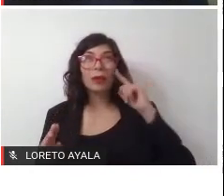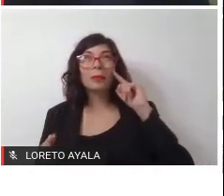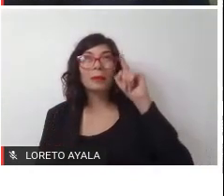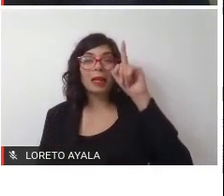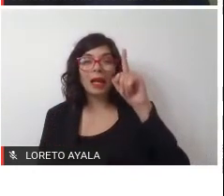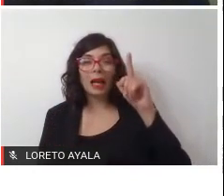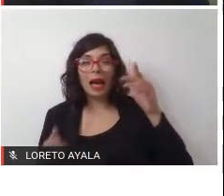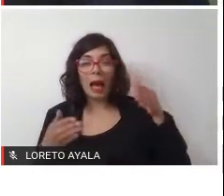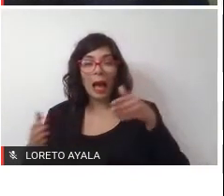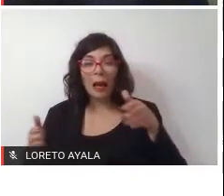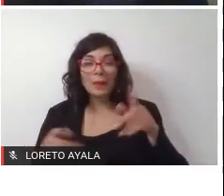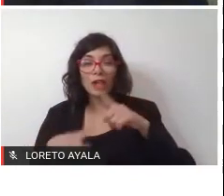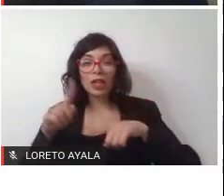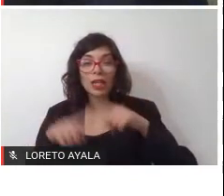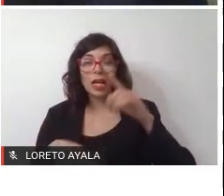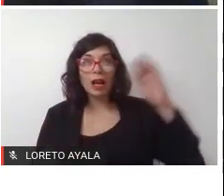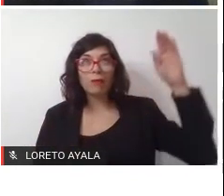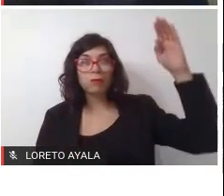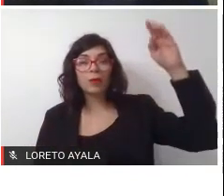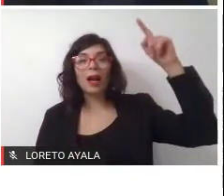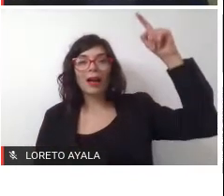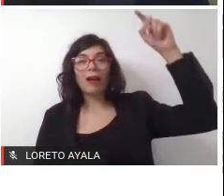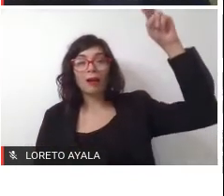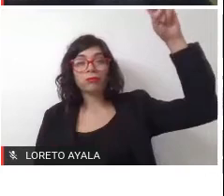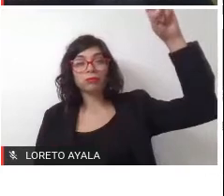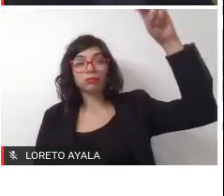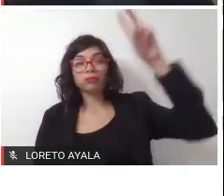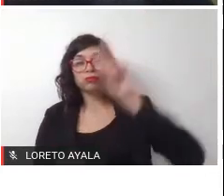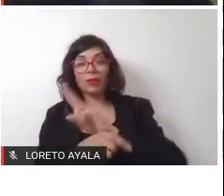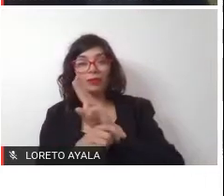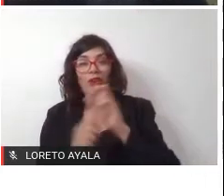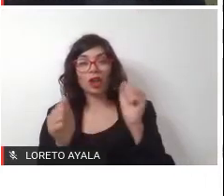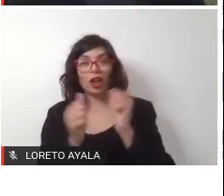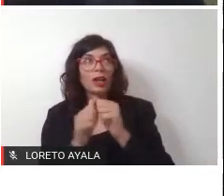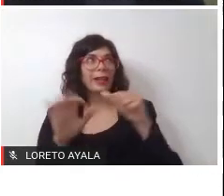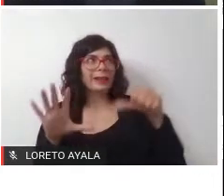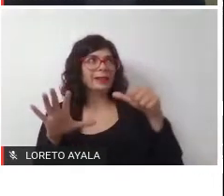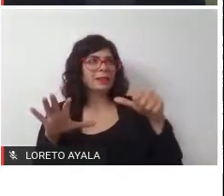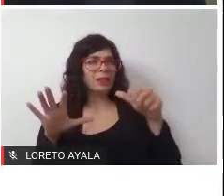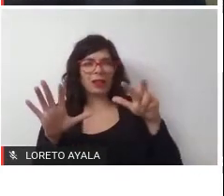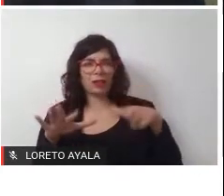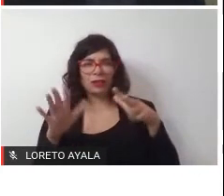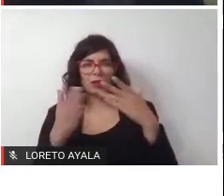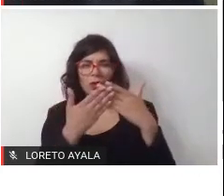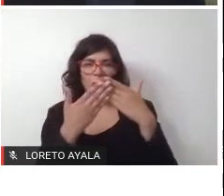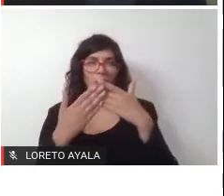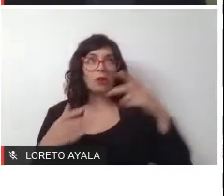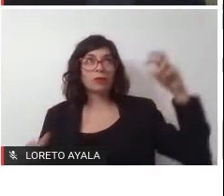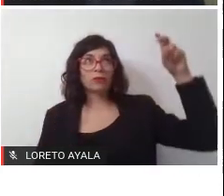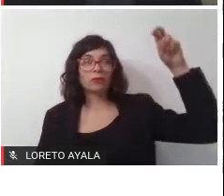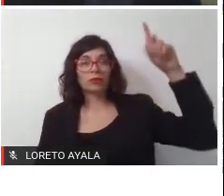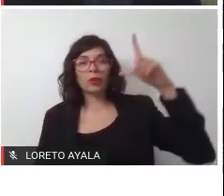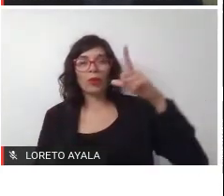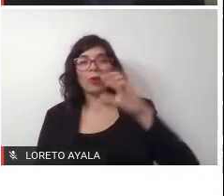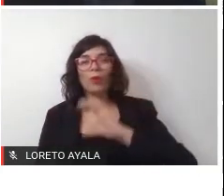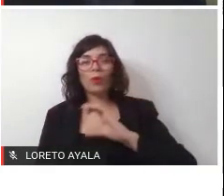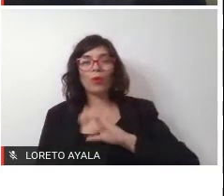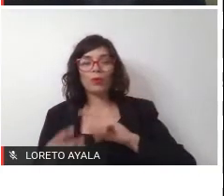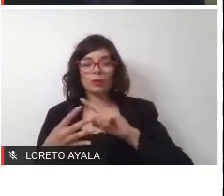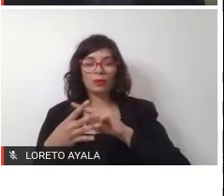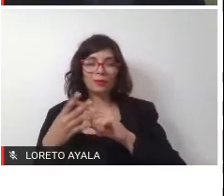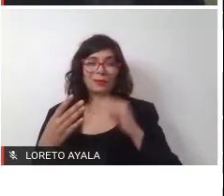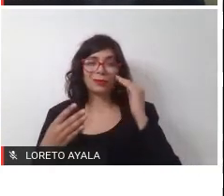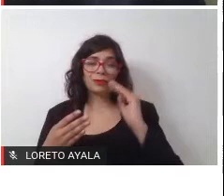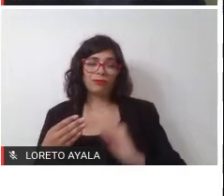tierra. Y venía la profesora con sus 16 o 18 alumnos, que era un curso combinado desde